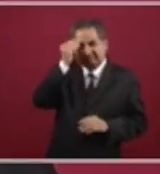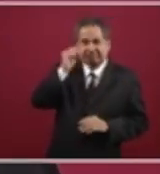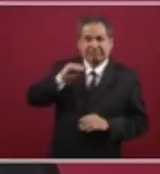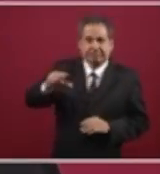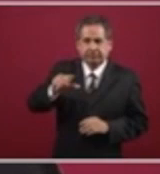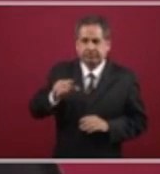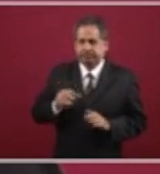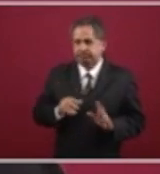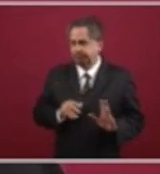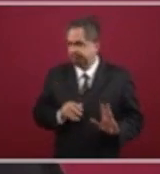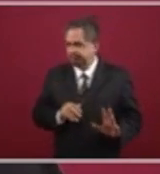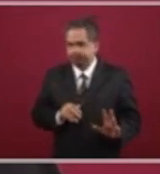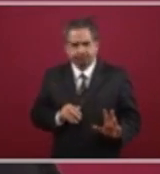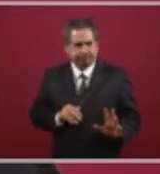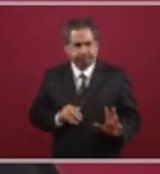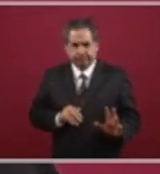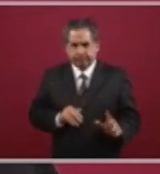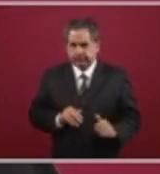Entonces,